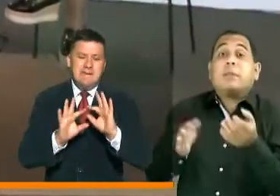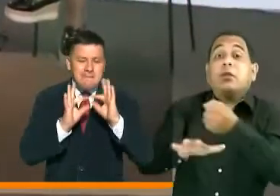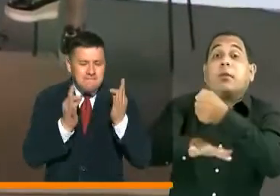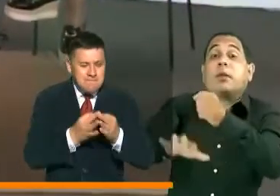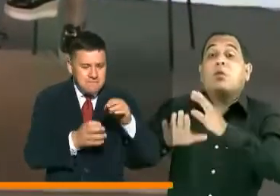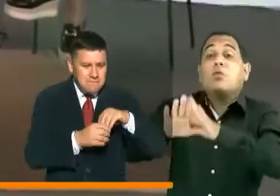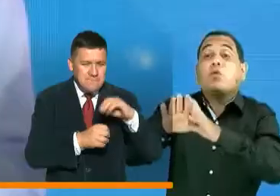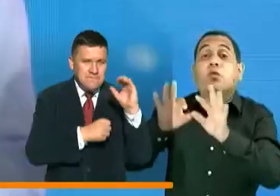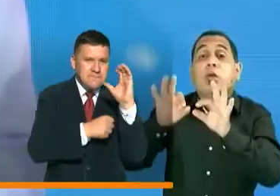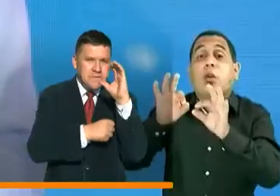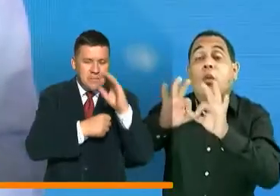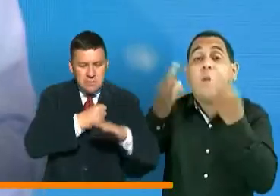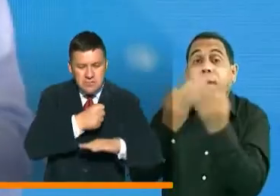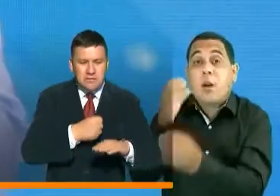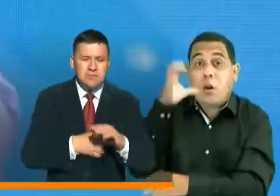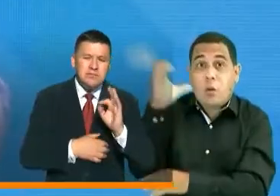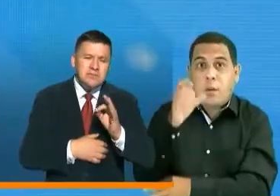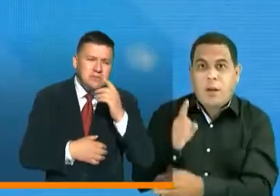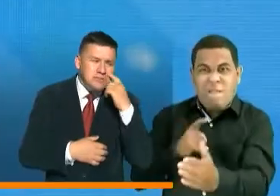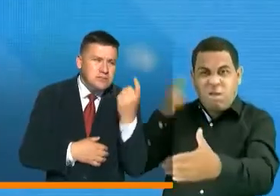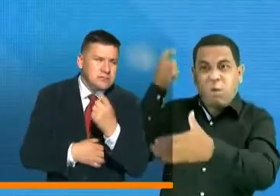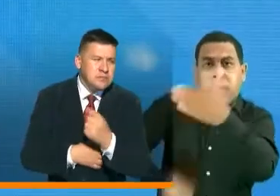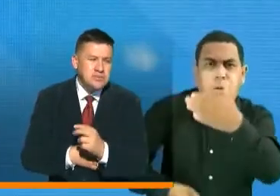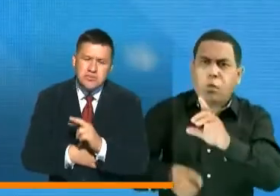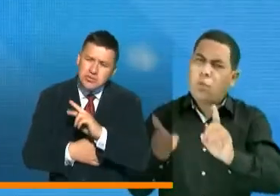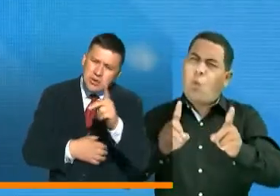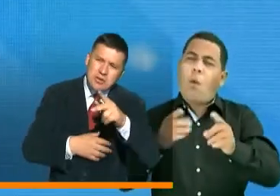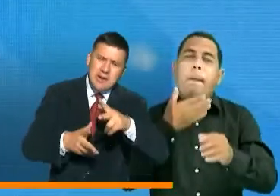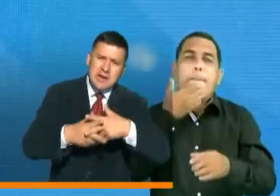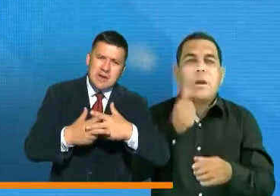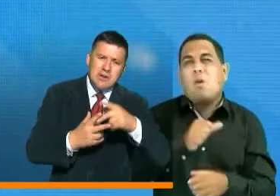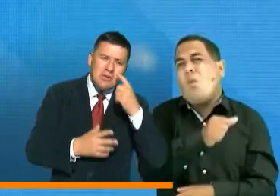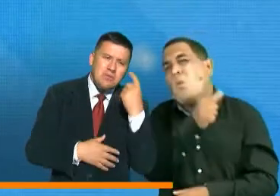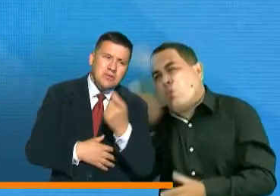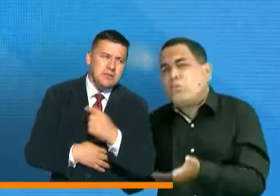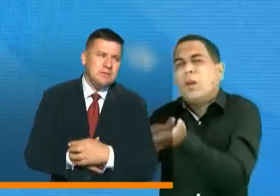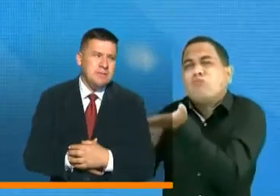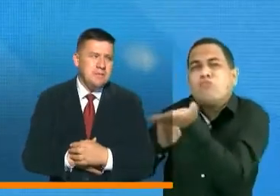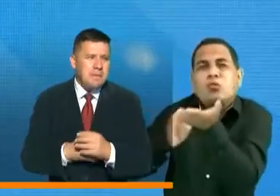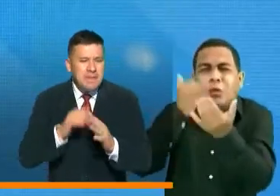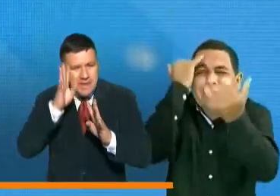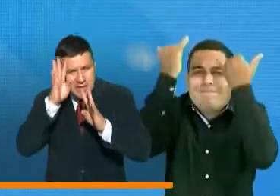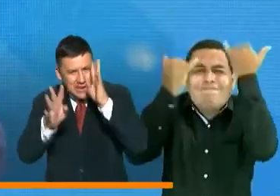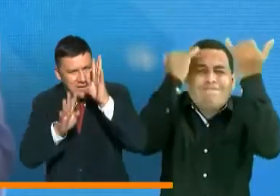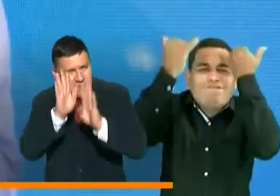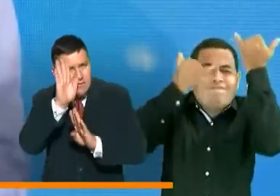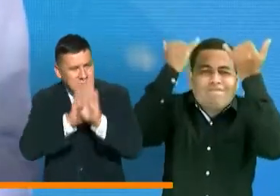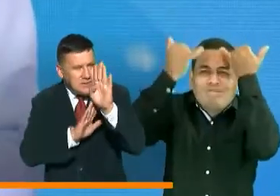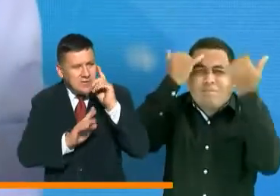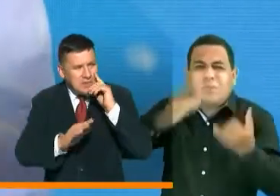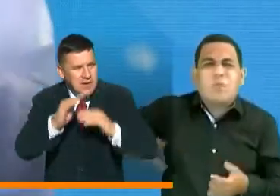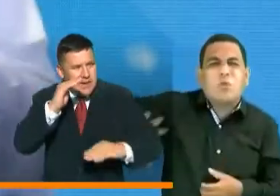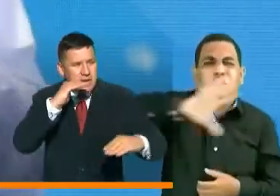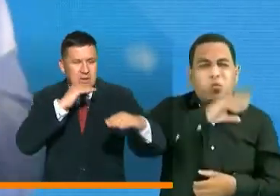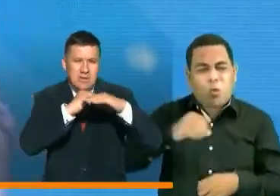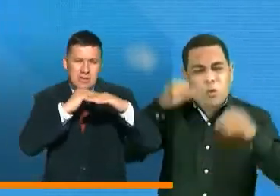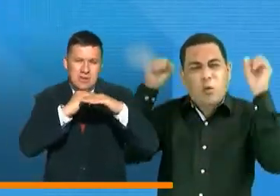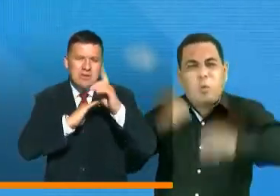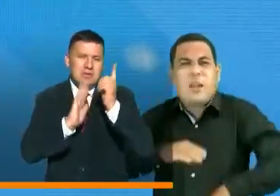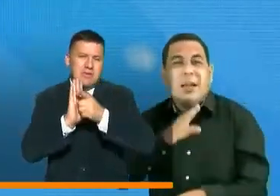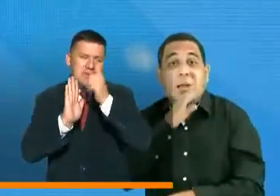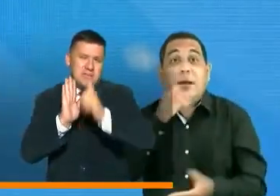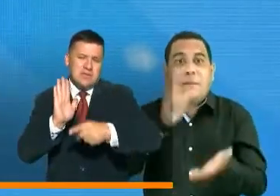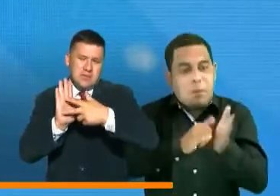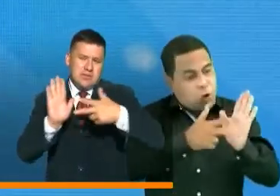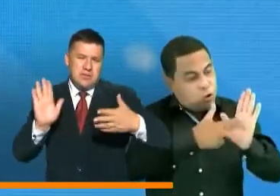familia colombiana y que busquemos otras herramientas creativas, progresivas, equitativas, como lo ordena